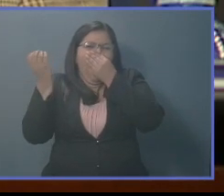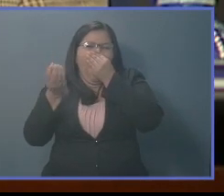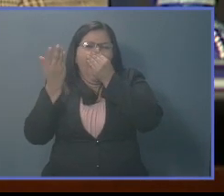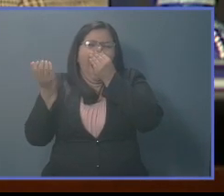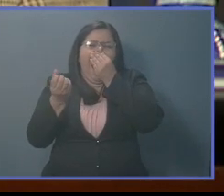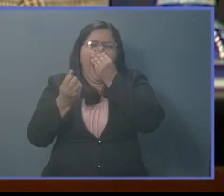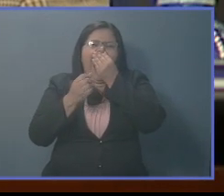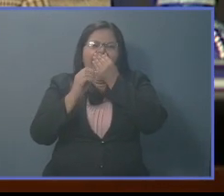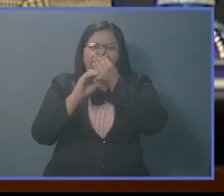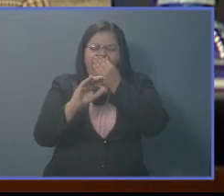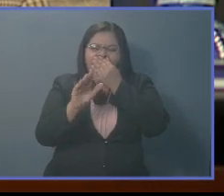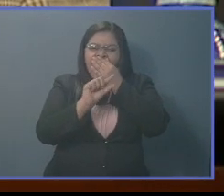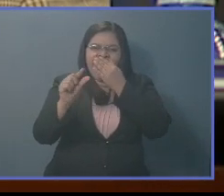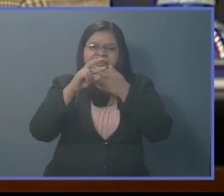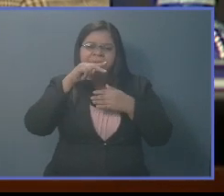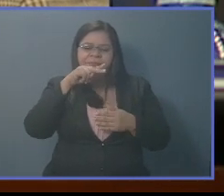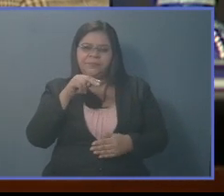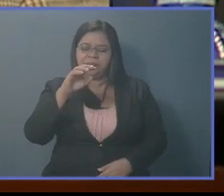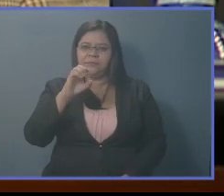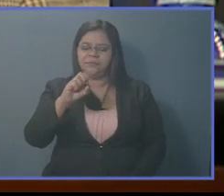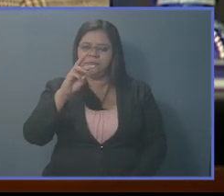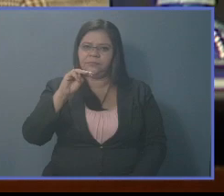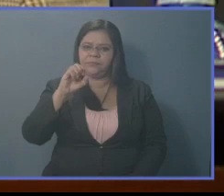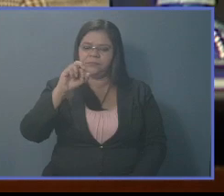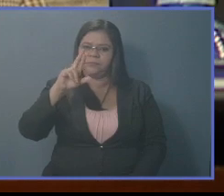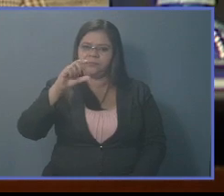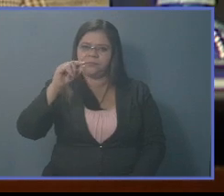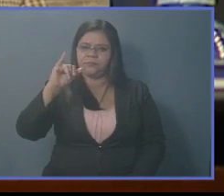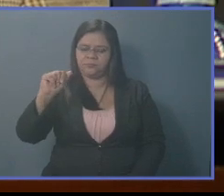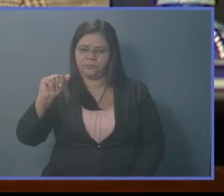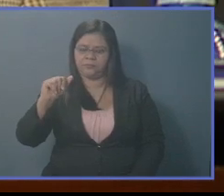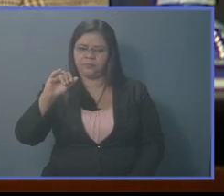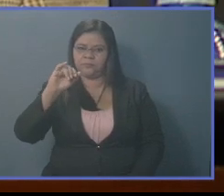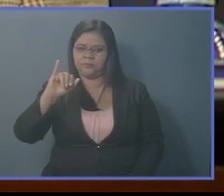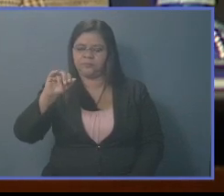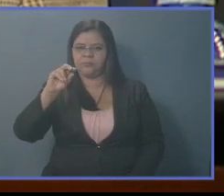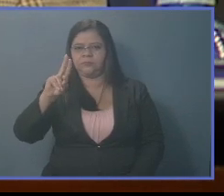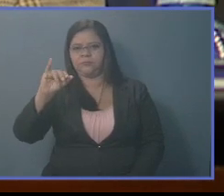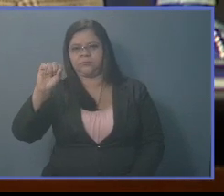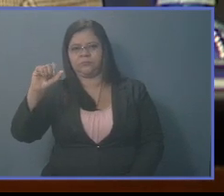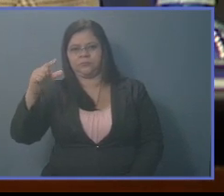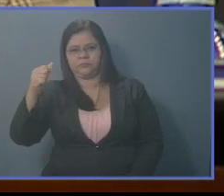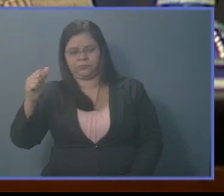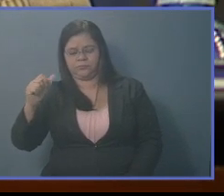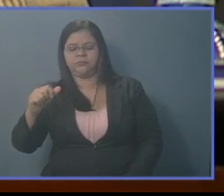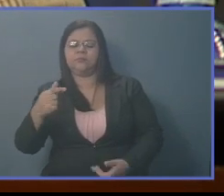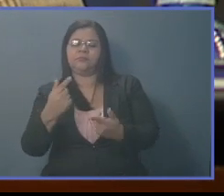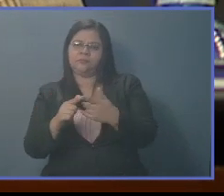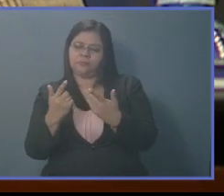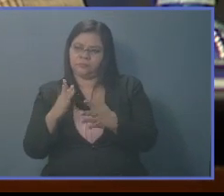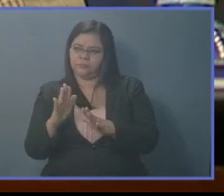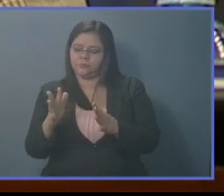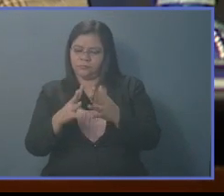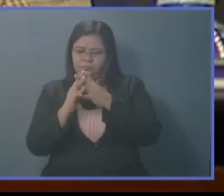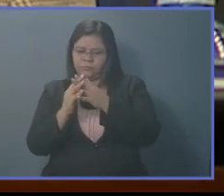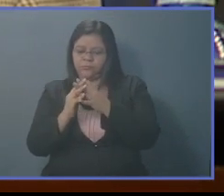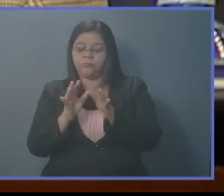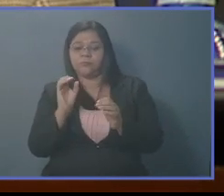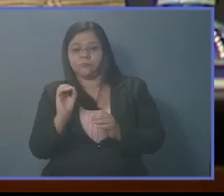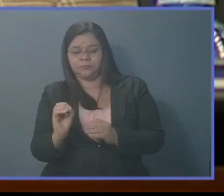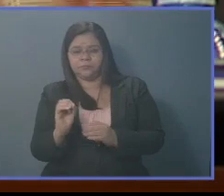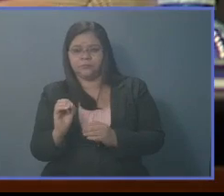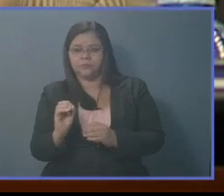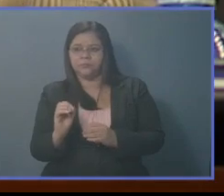en inglés como Emergency Use Authorization de los Estados Unidos de América, o